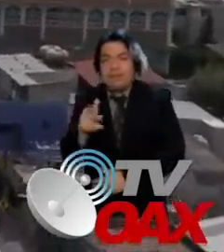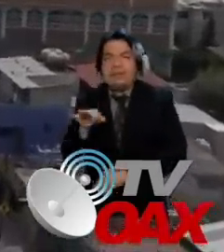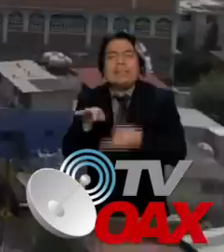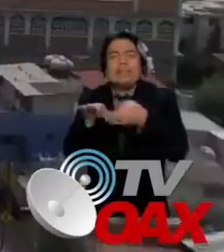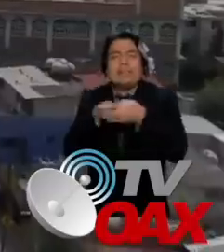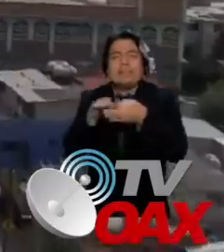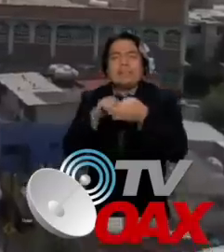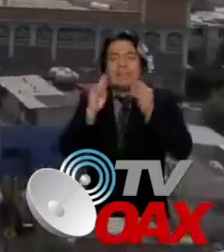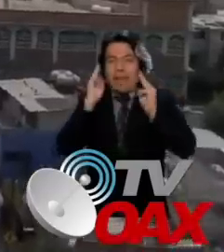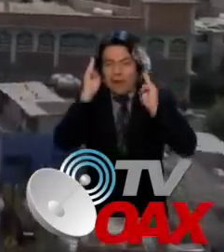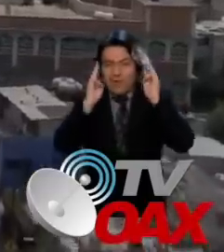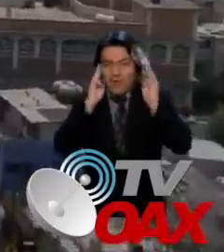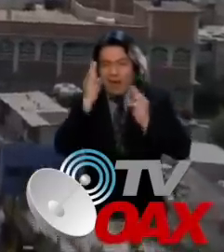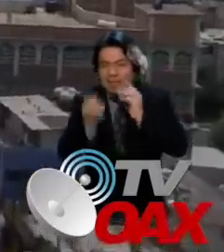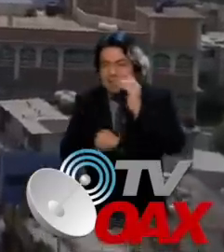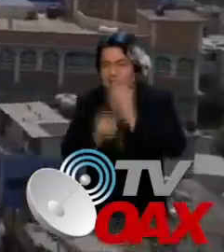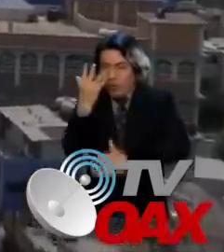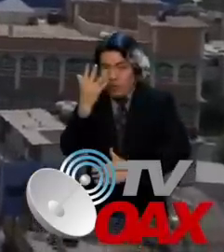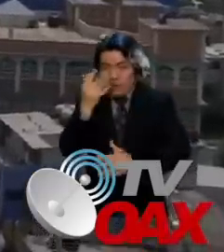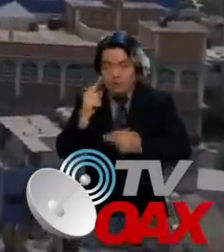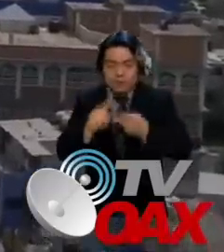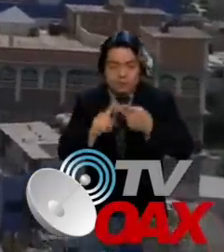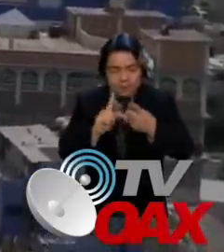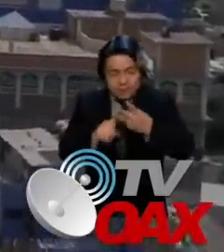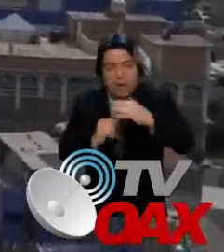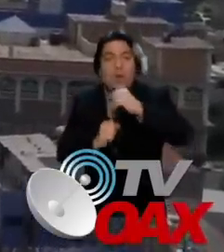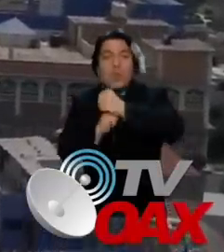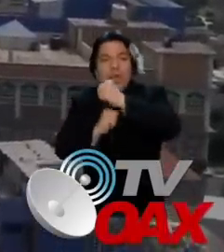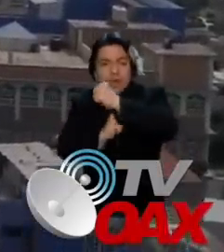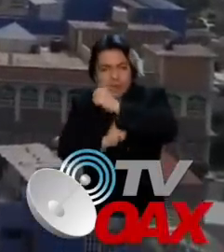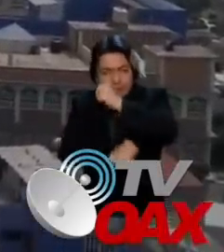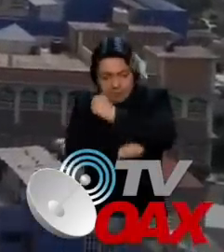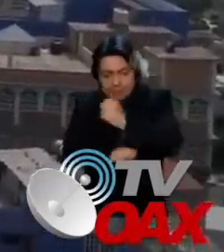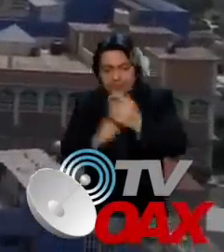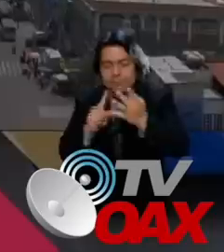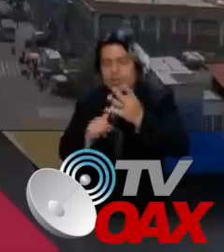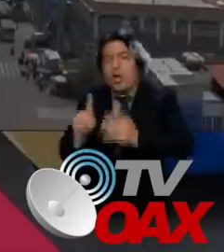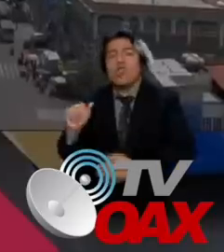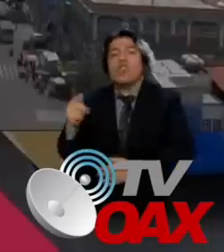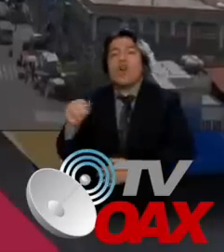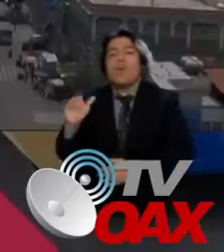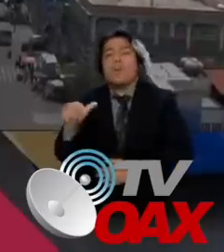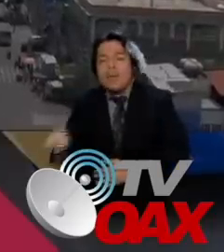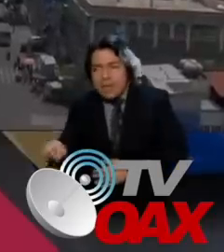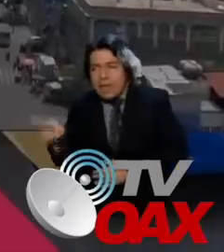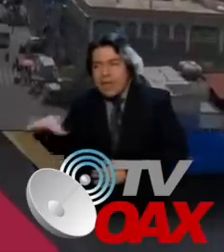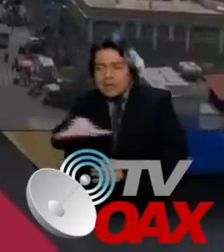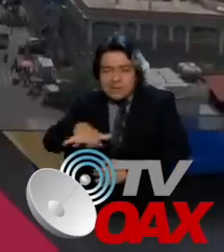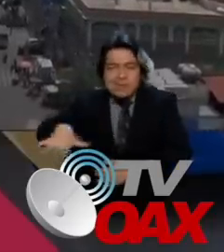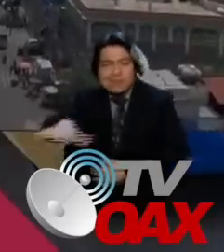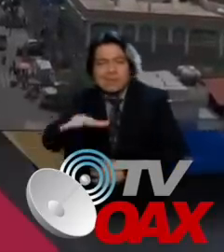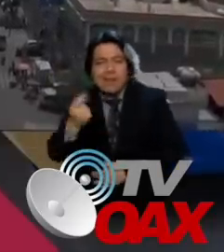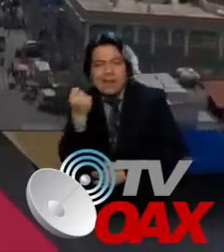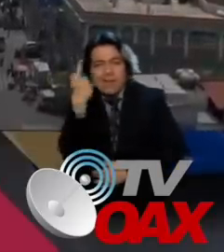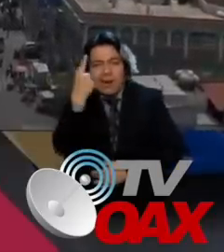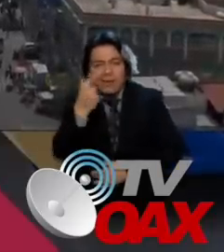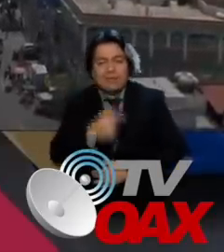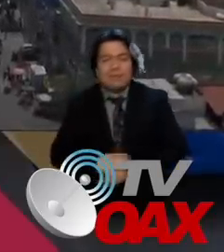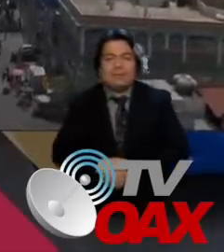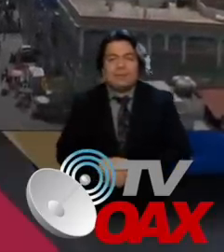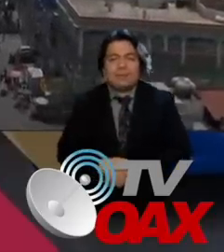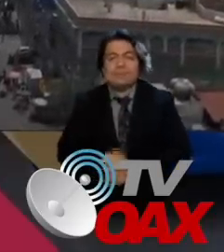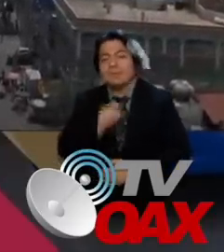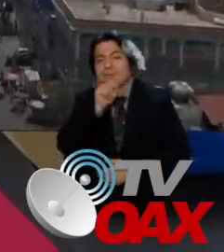Museo Yancuic, los pilares, las utopías creadas por la alcaldesa de Iztapalapa.